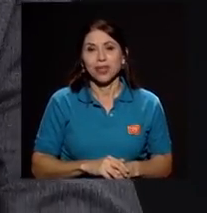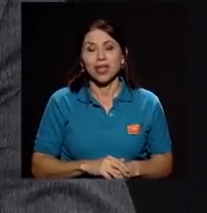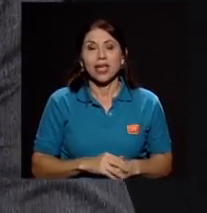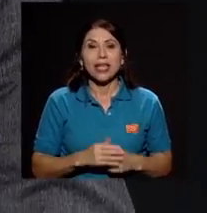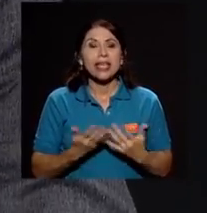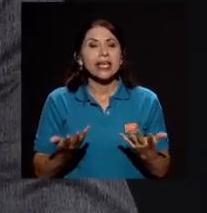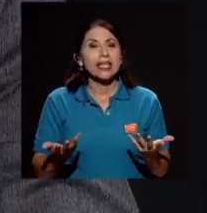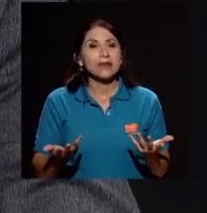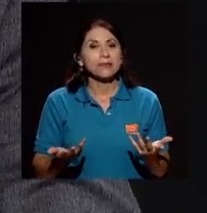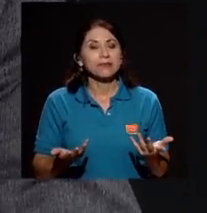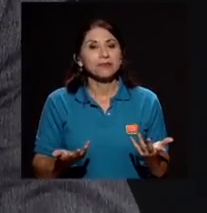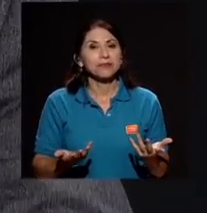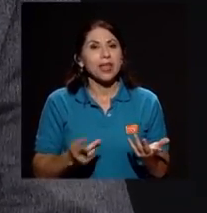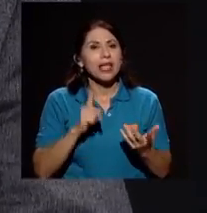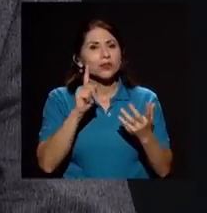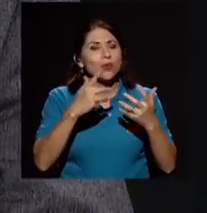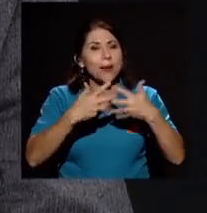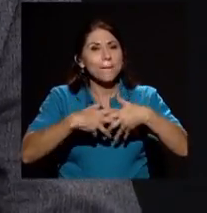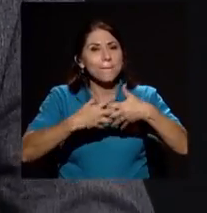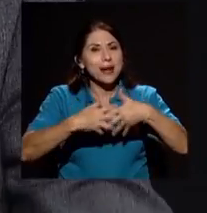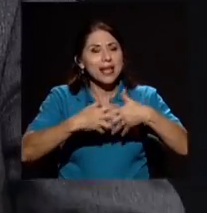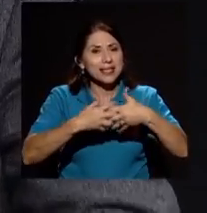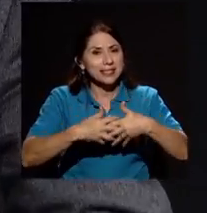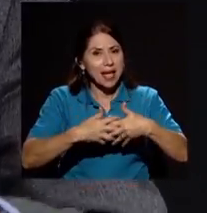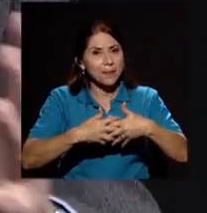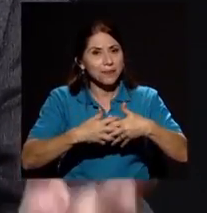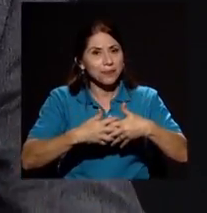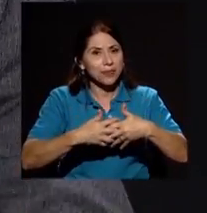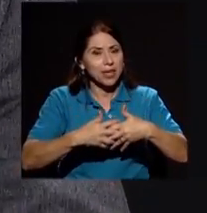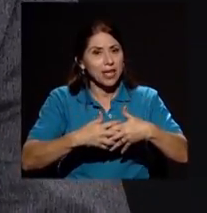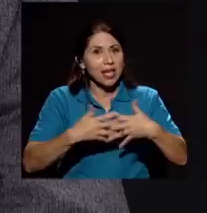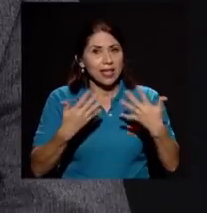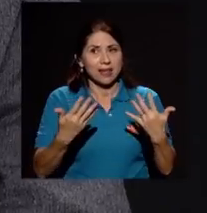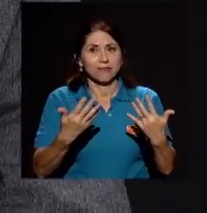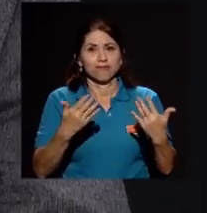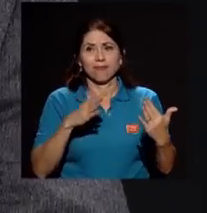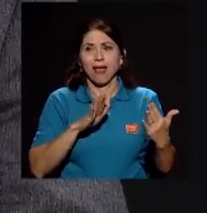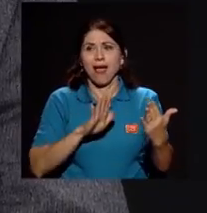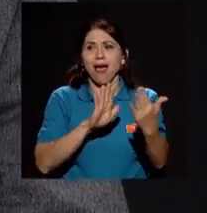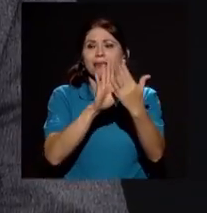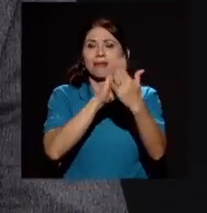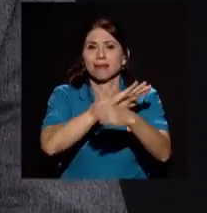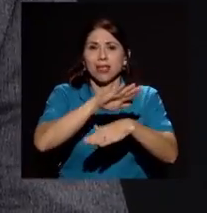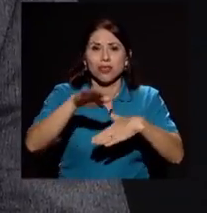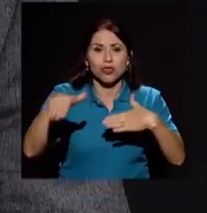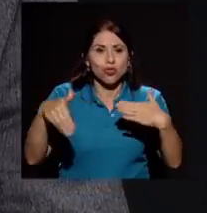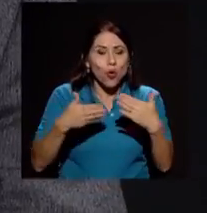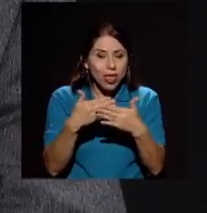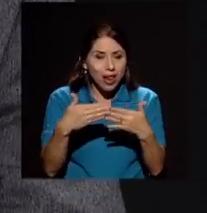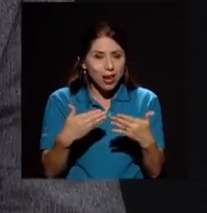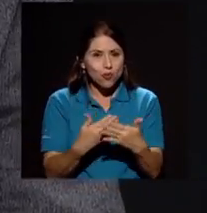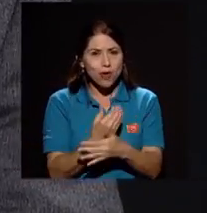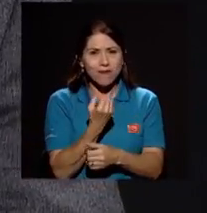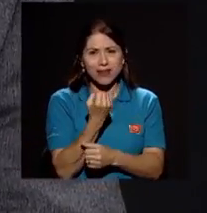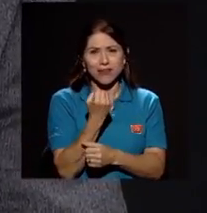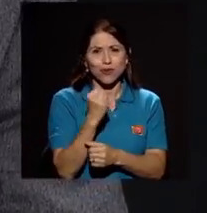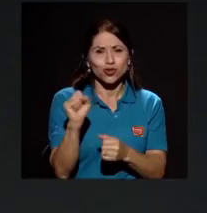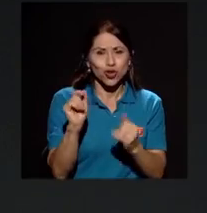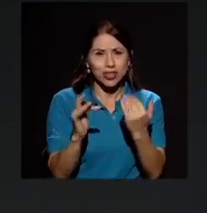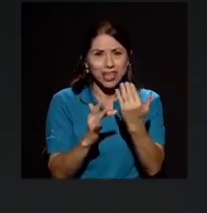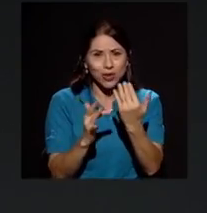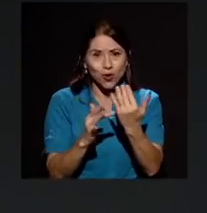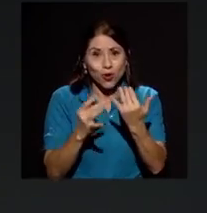y es una empresa que ante toda esta nueva revolución tecnológica que hoy día conocemos